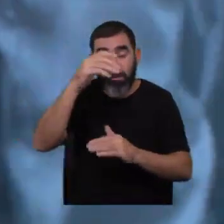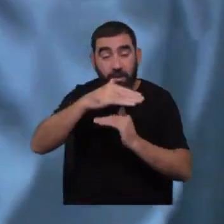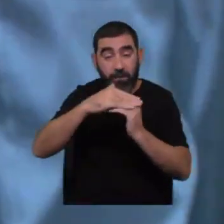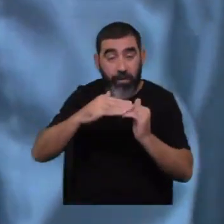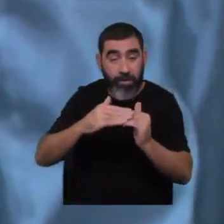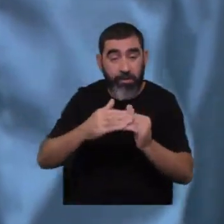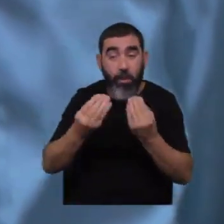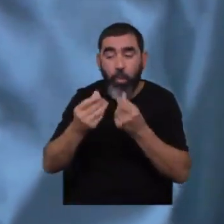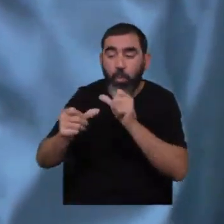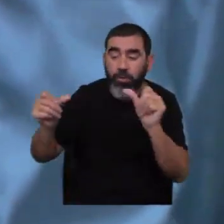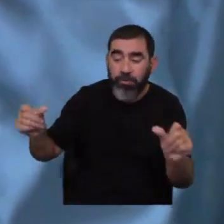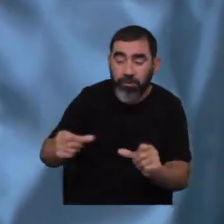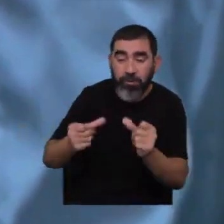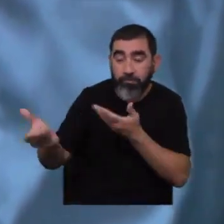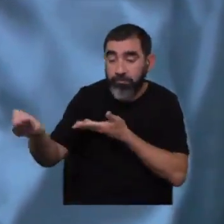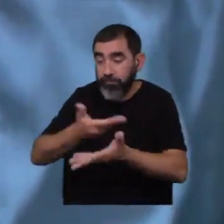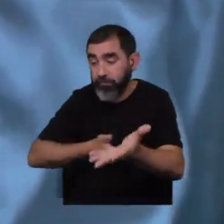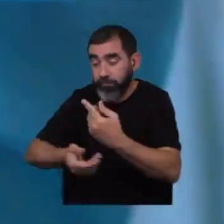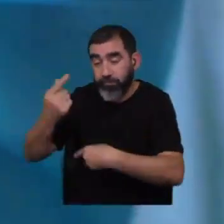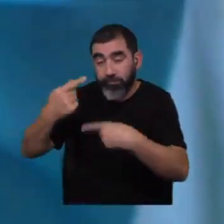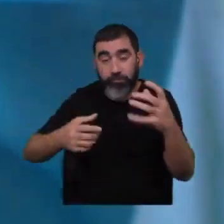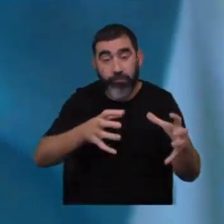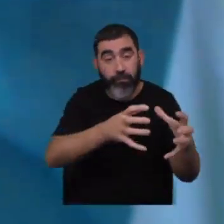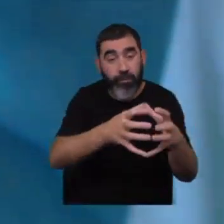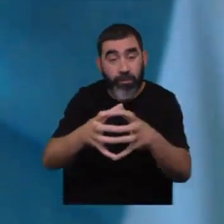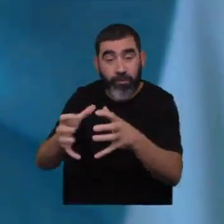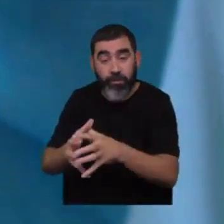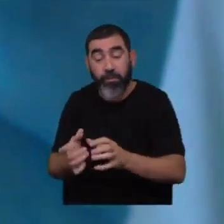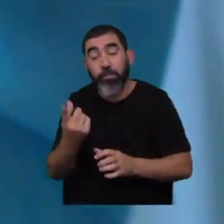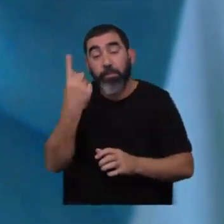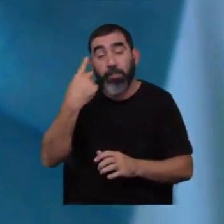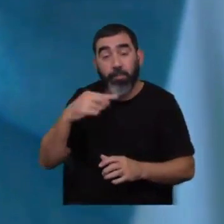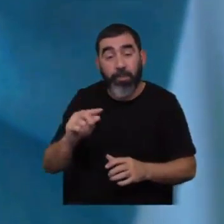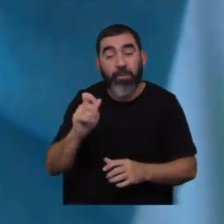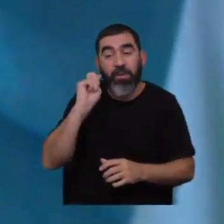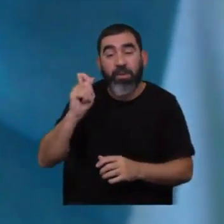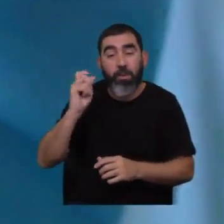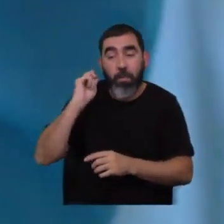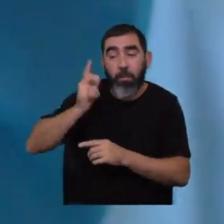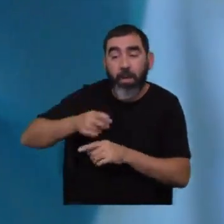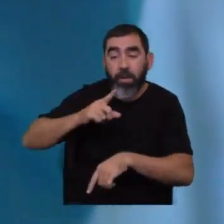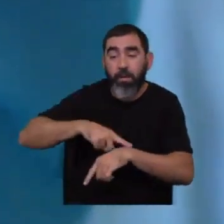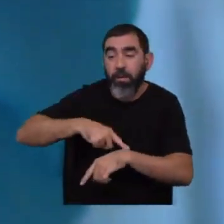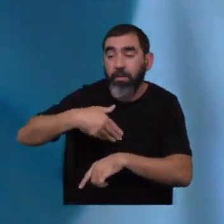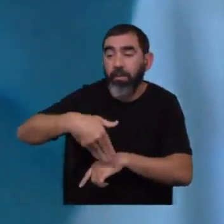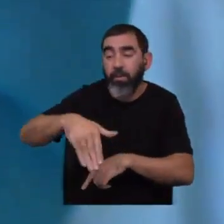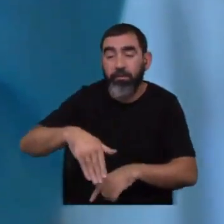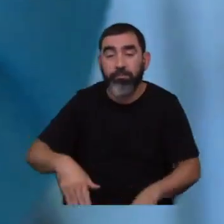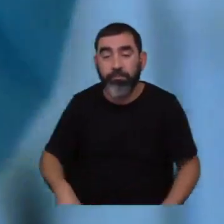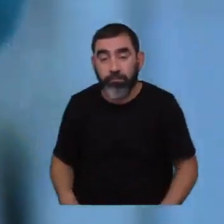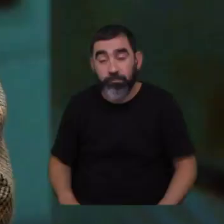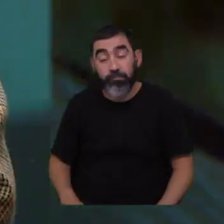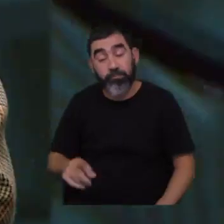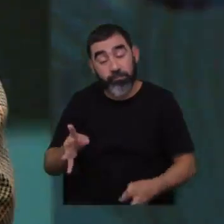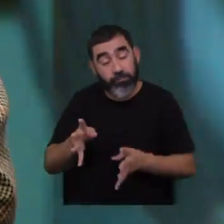viendo cómo se aplica, interactuando con distintos colectivos, pero ¿quién marca los ritmos? Bueno, ese es uno de los grandes